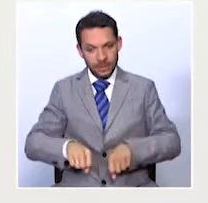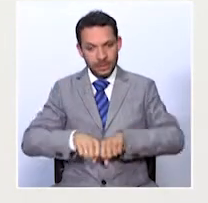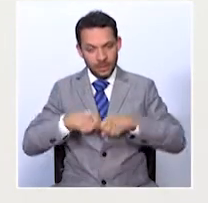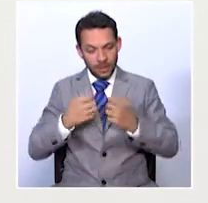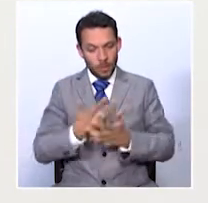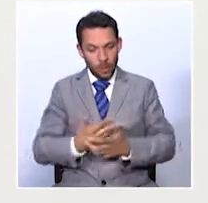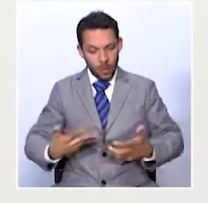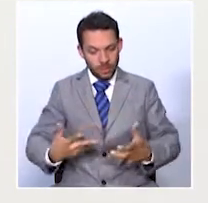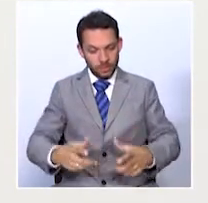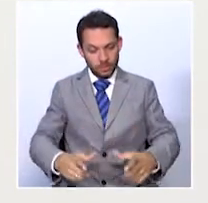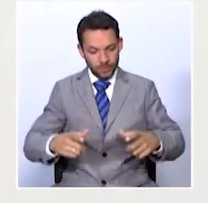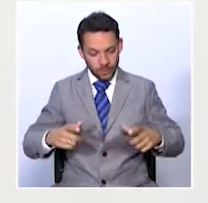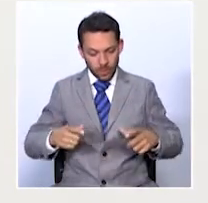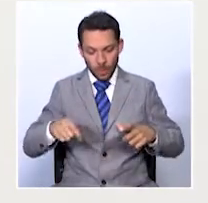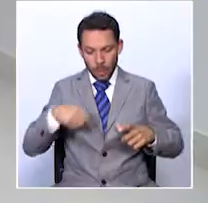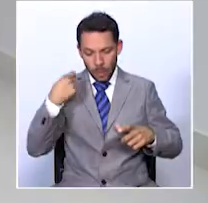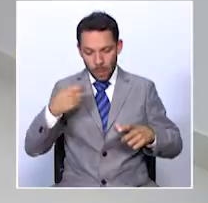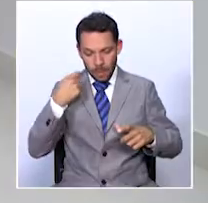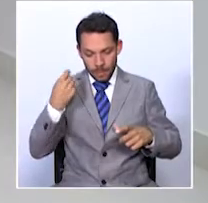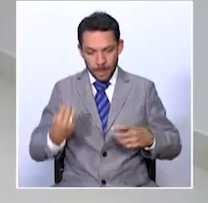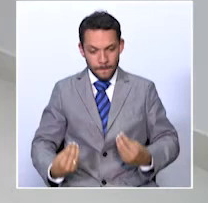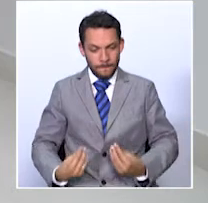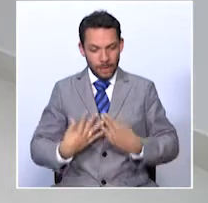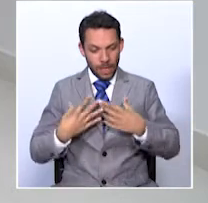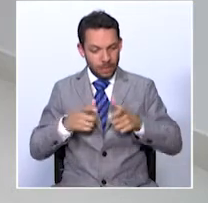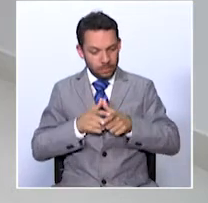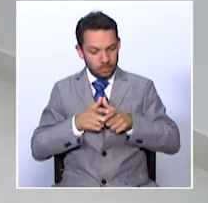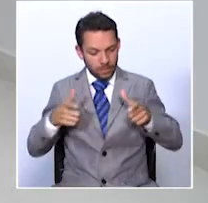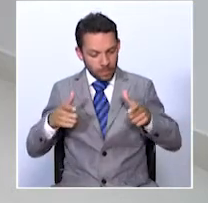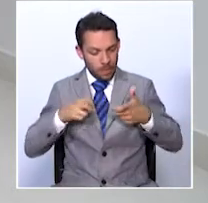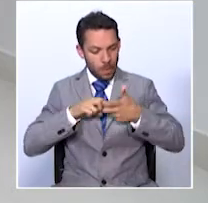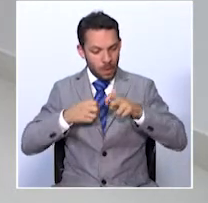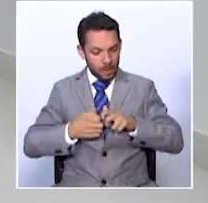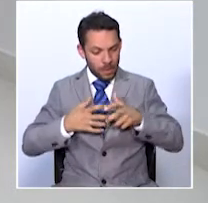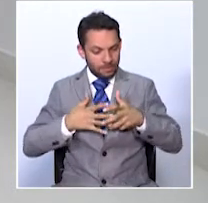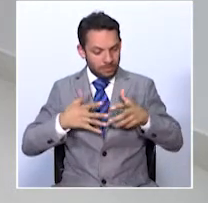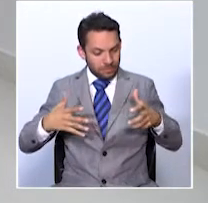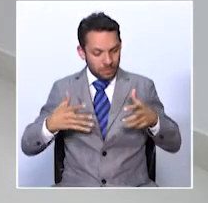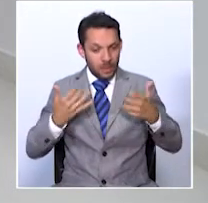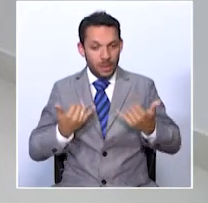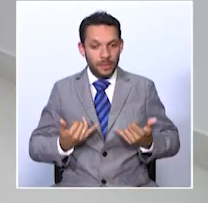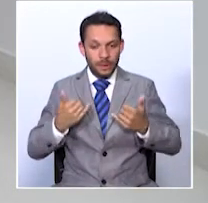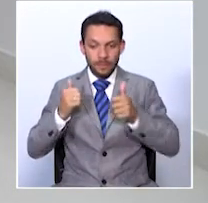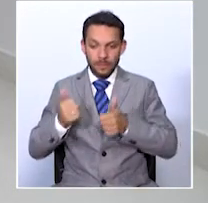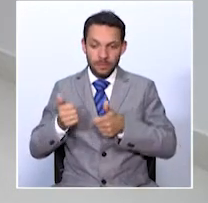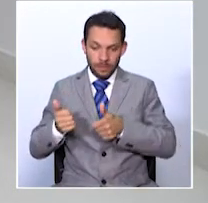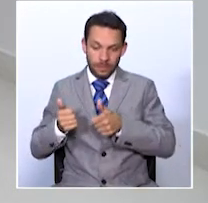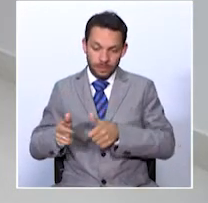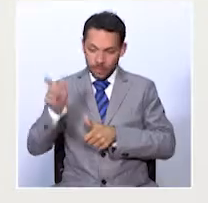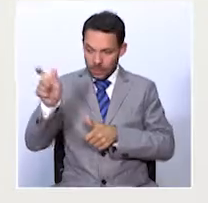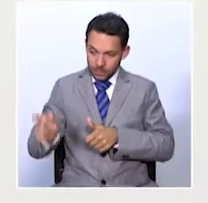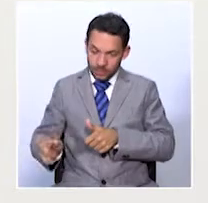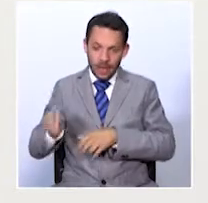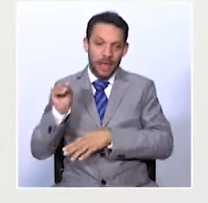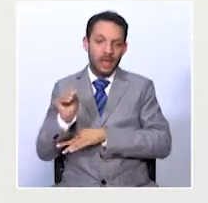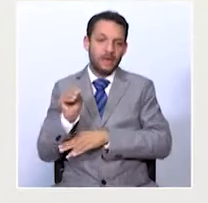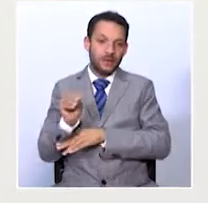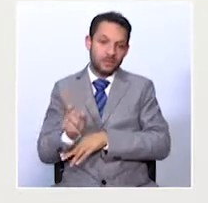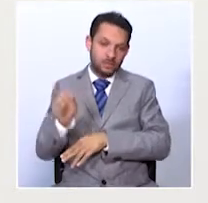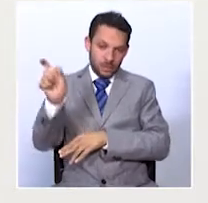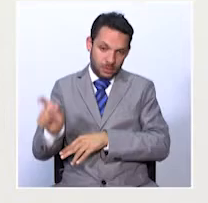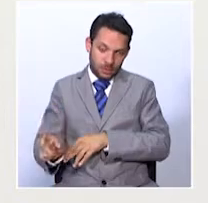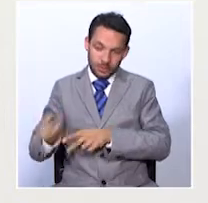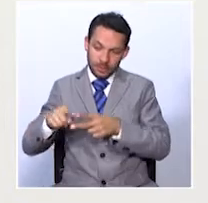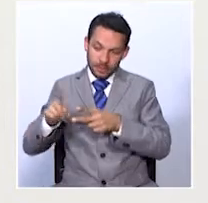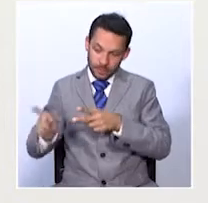consumir en exceso? Entonces, por esta razón, yo soy una de las personas que siempre le digo a mi paciente, primero